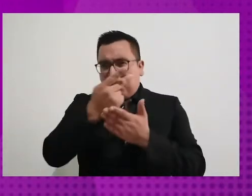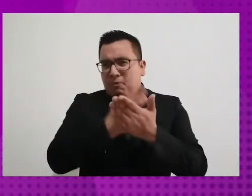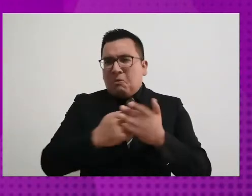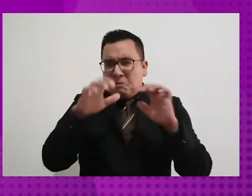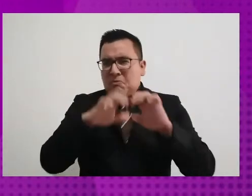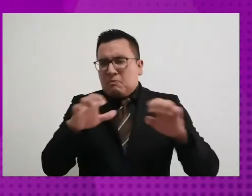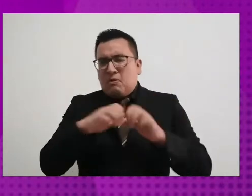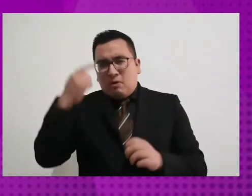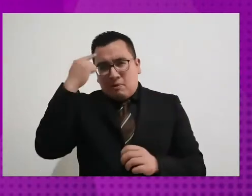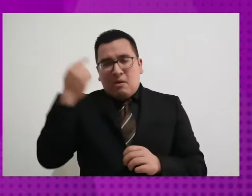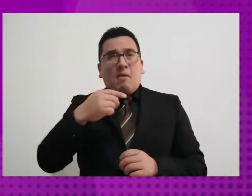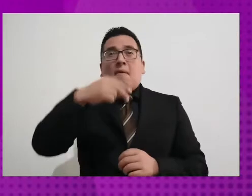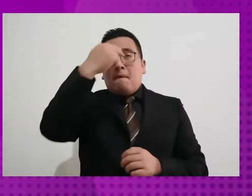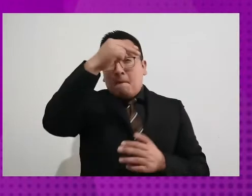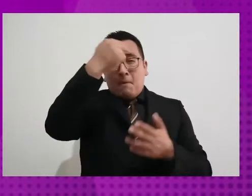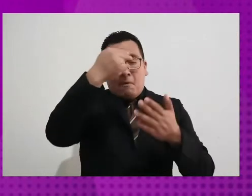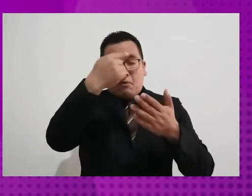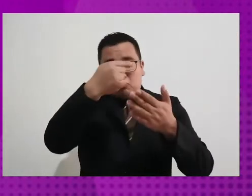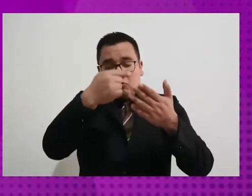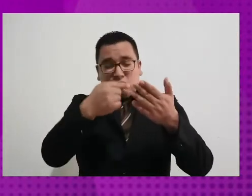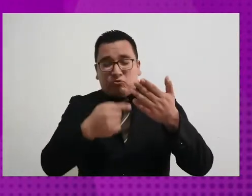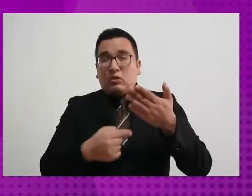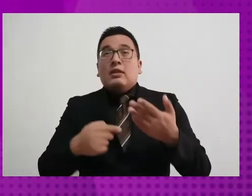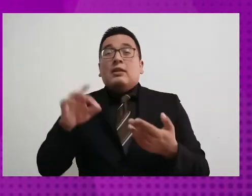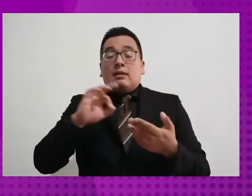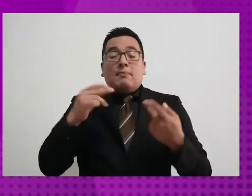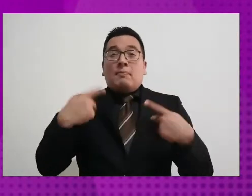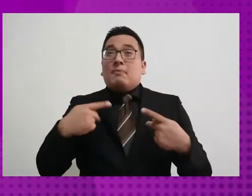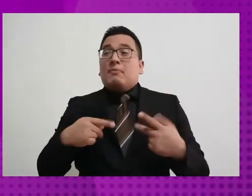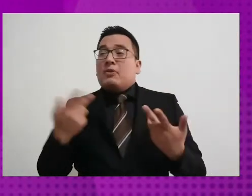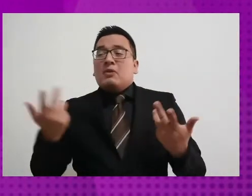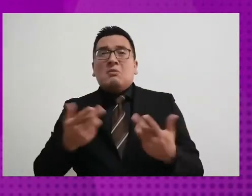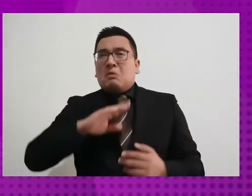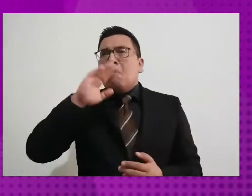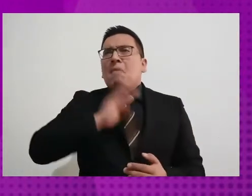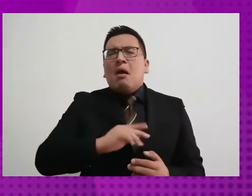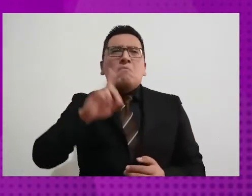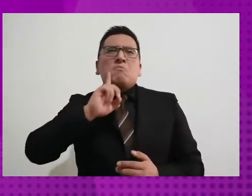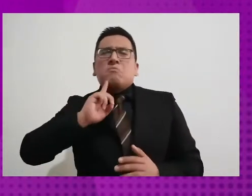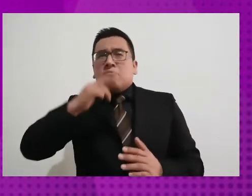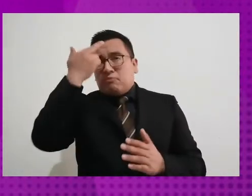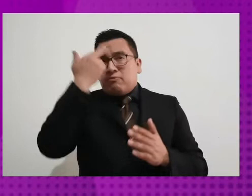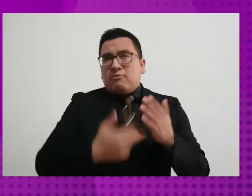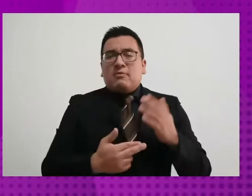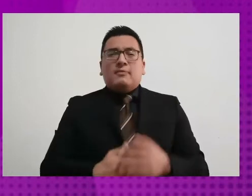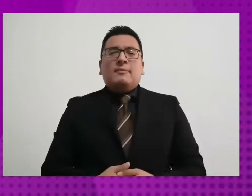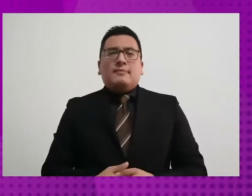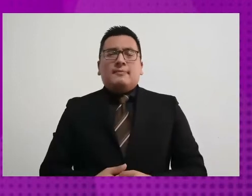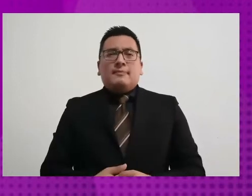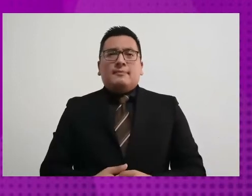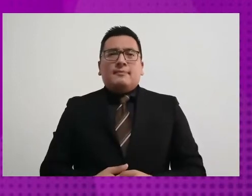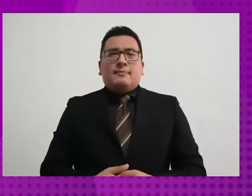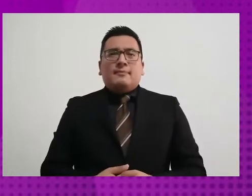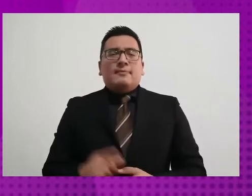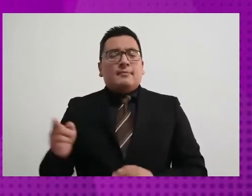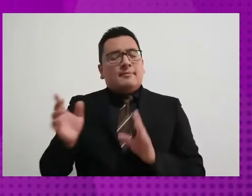se pueda crear esta base de datos, este registro, en donde se inscribirán estas personas, que, como ya bien nos mencionó